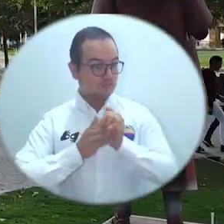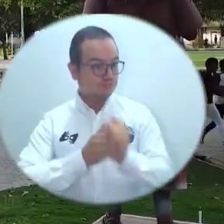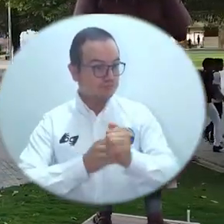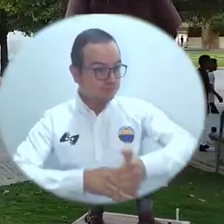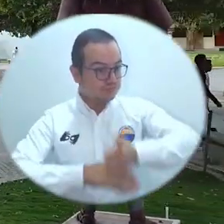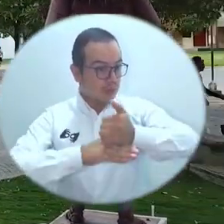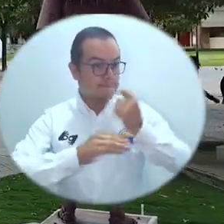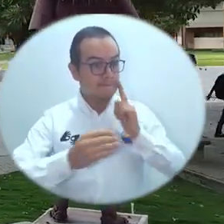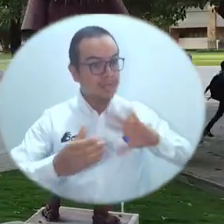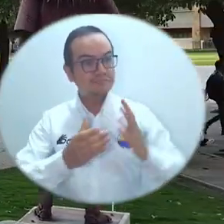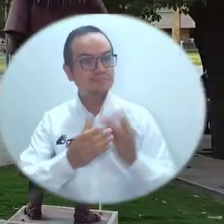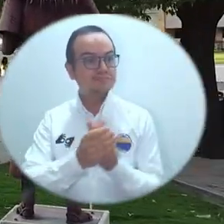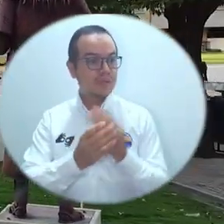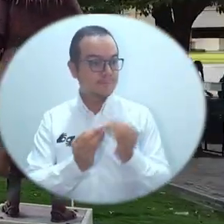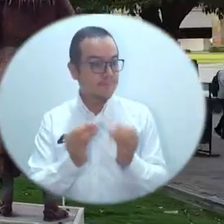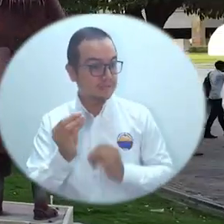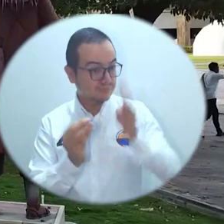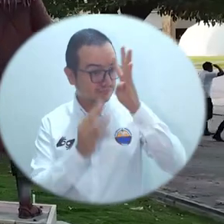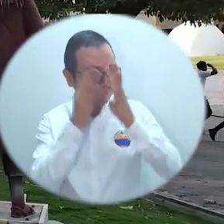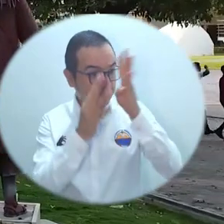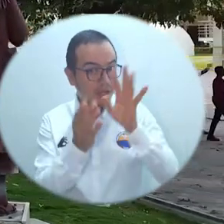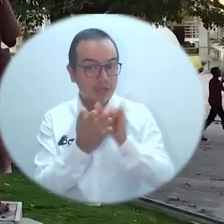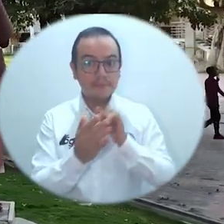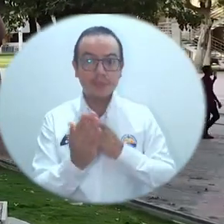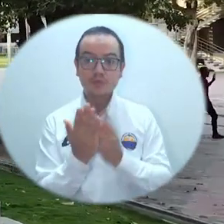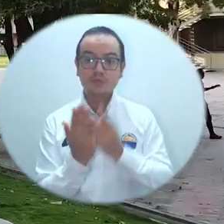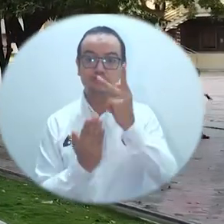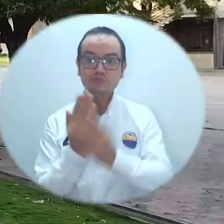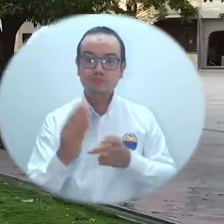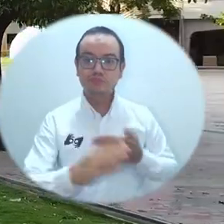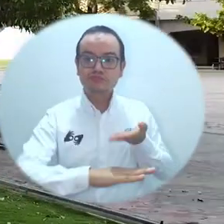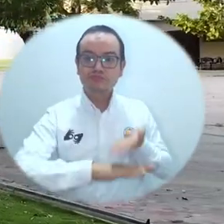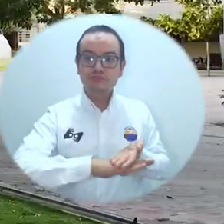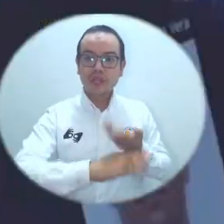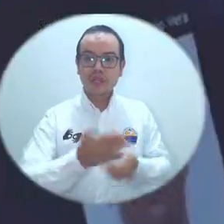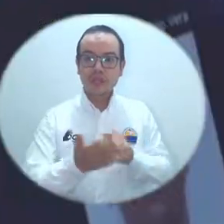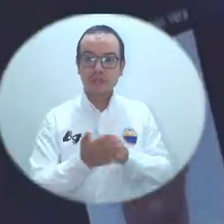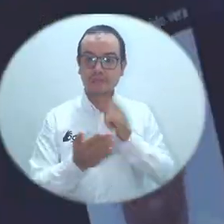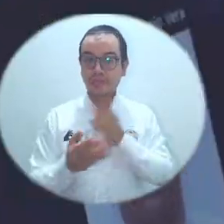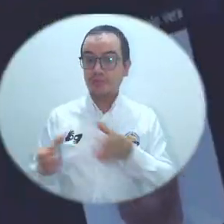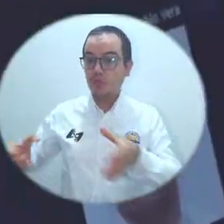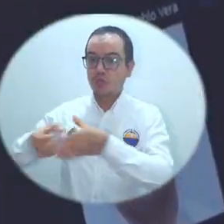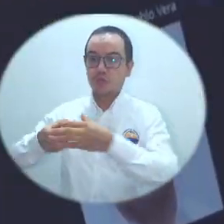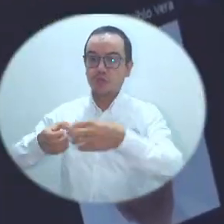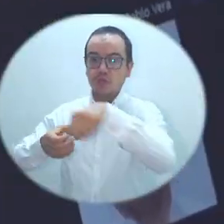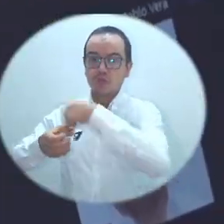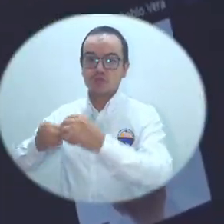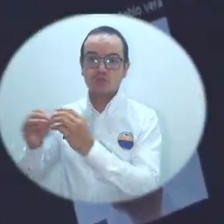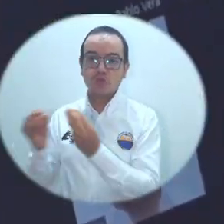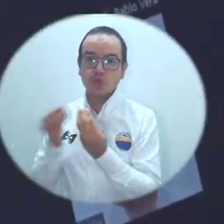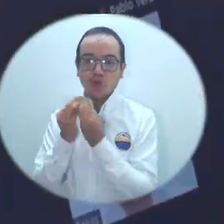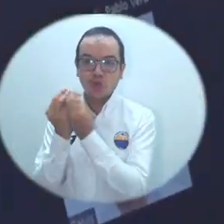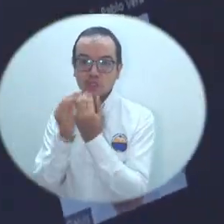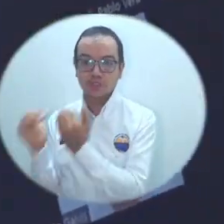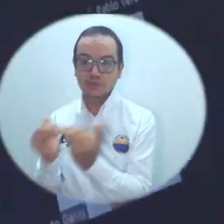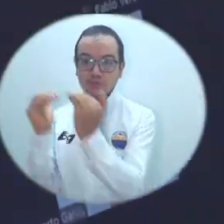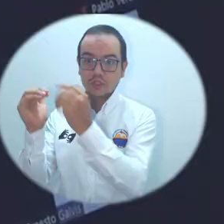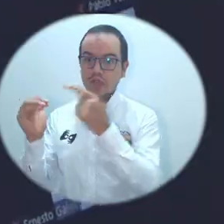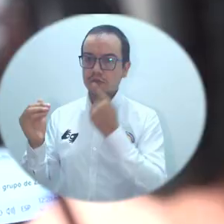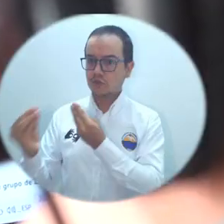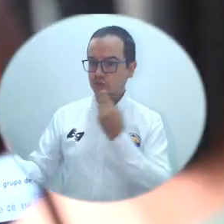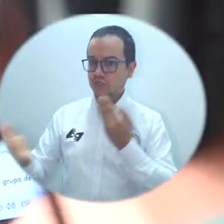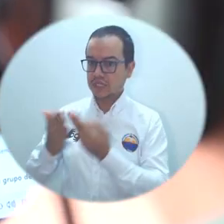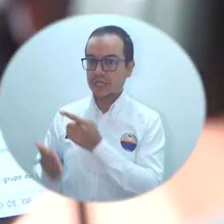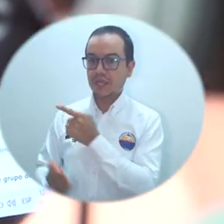ser la más incluyente e innovadora, es que se inscribe este proyecto de acuerdo hoy, al que quiero agradecer nuevamente a los 8 miembros del Consejo Superior su apoyo y